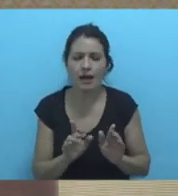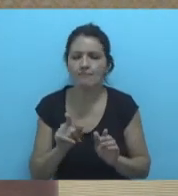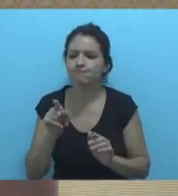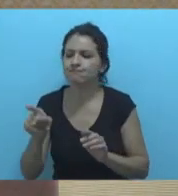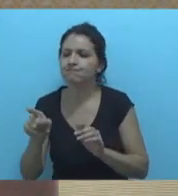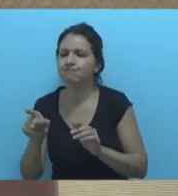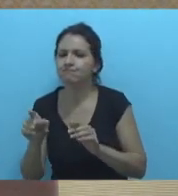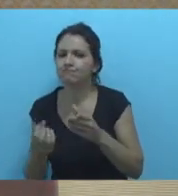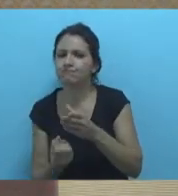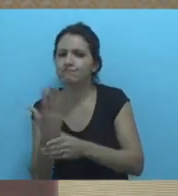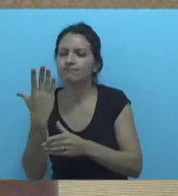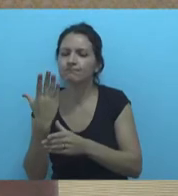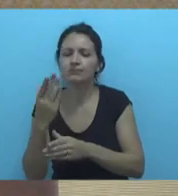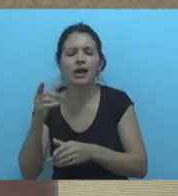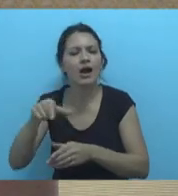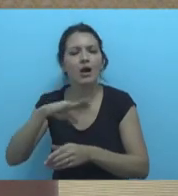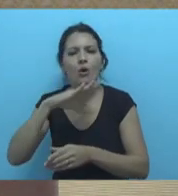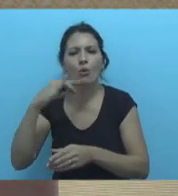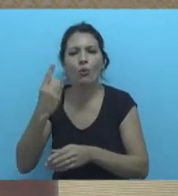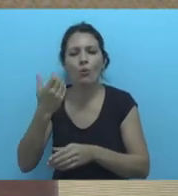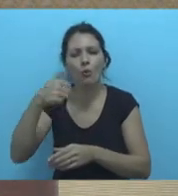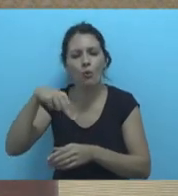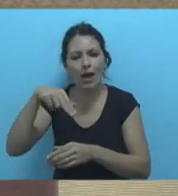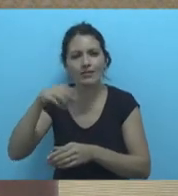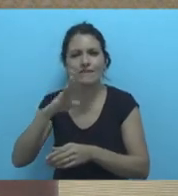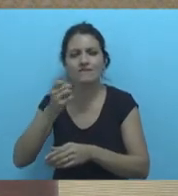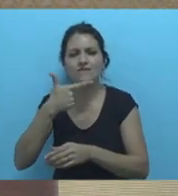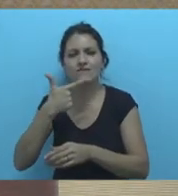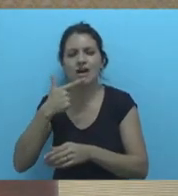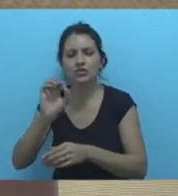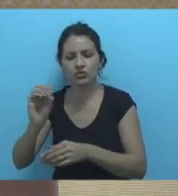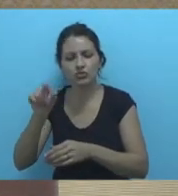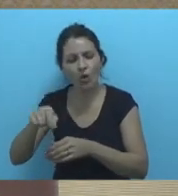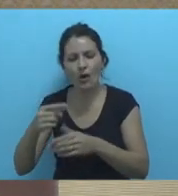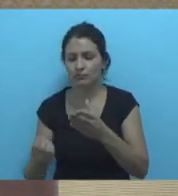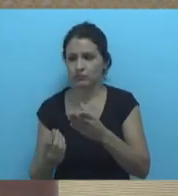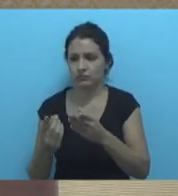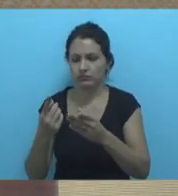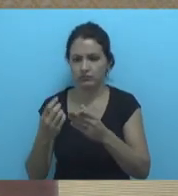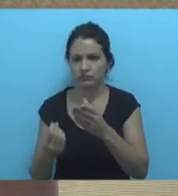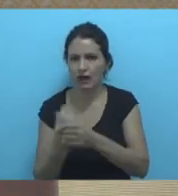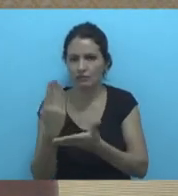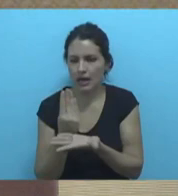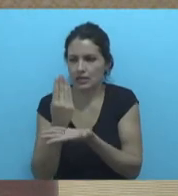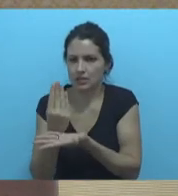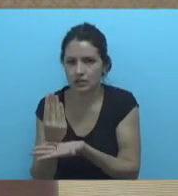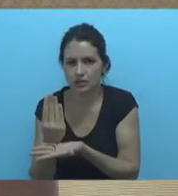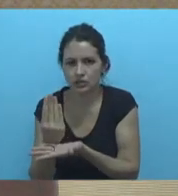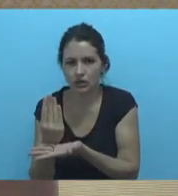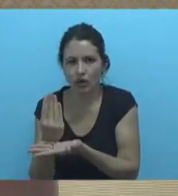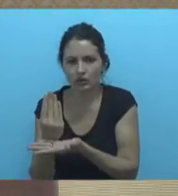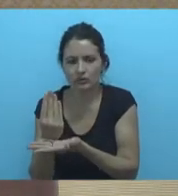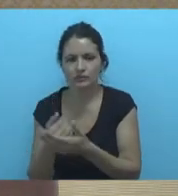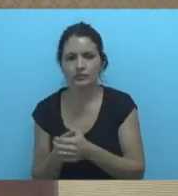1996 apareció Hijos. Y Juan, desde Hijos, se convirtió en un símbolo en donde convergían todas las organizaciones sociales, populares, de